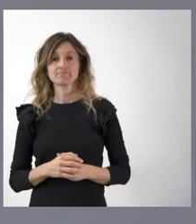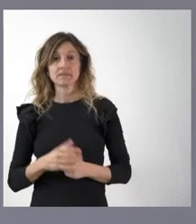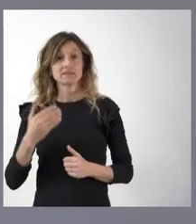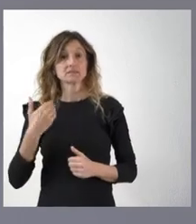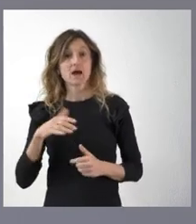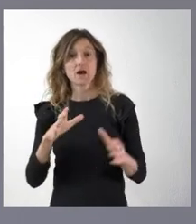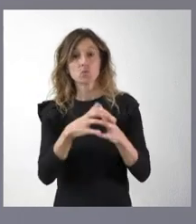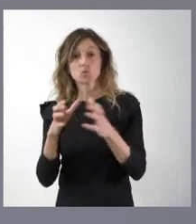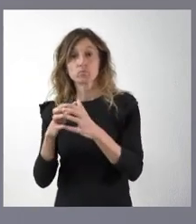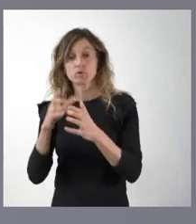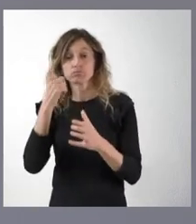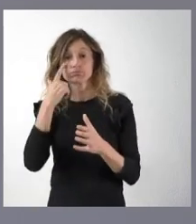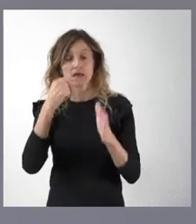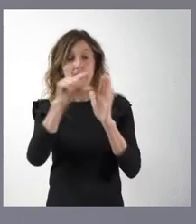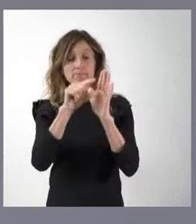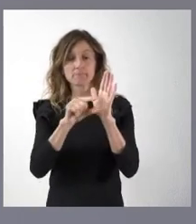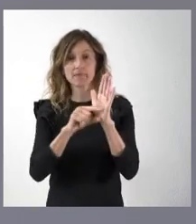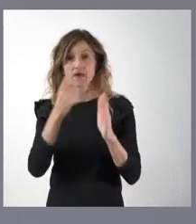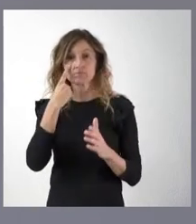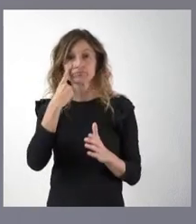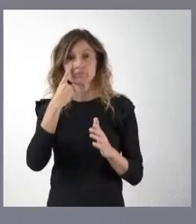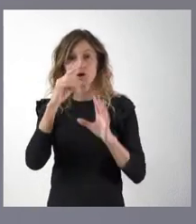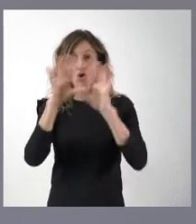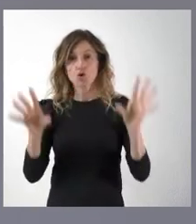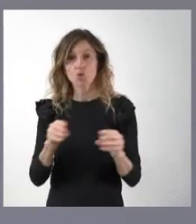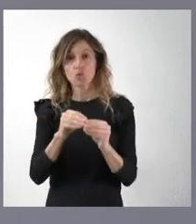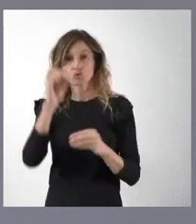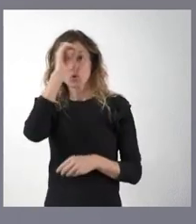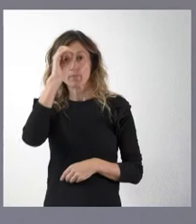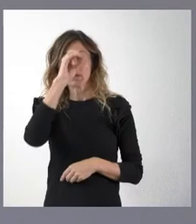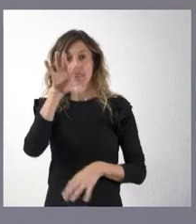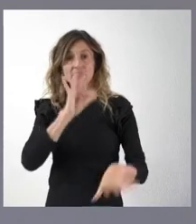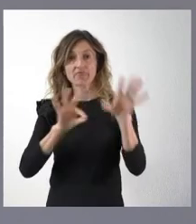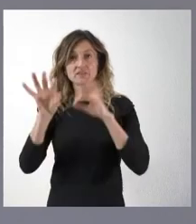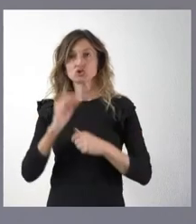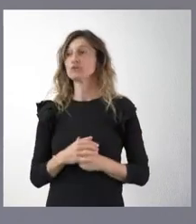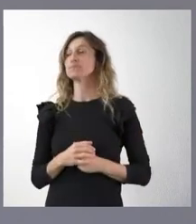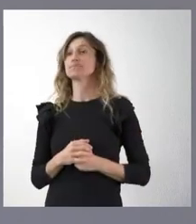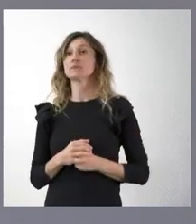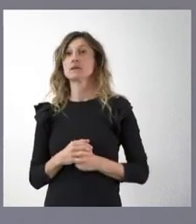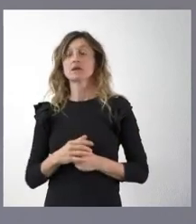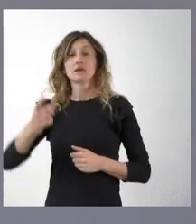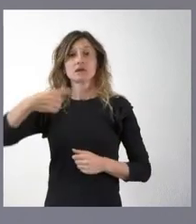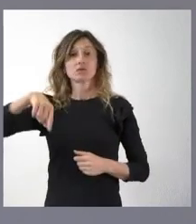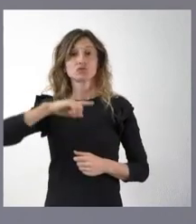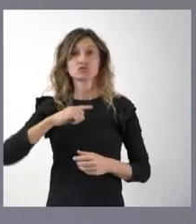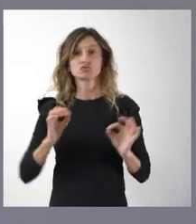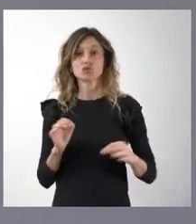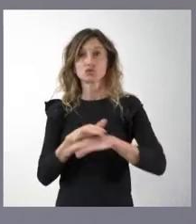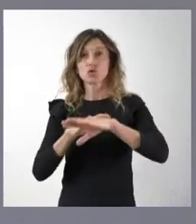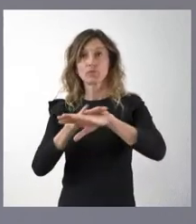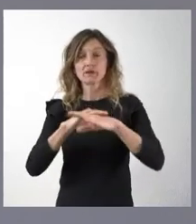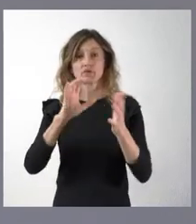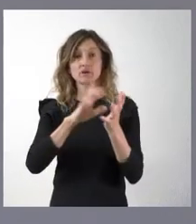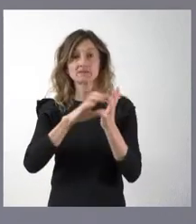conozcan todas las enmiendas pues la valoran en su conjunto tomarán sus decisiones y nosotros nos corresponderá como gobierno de